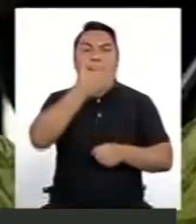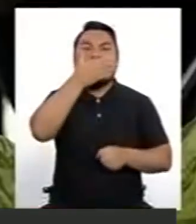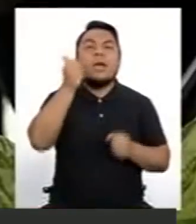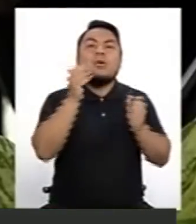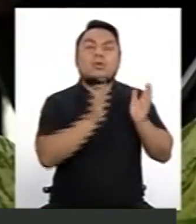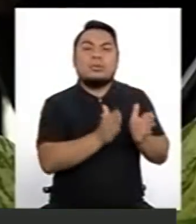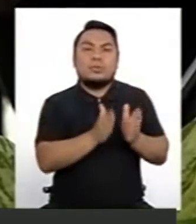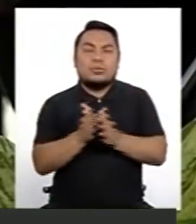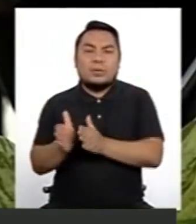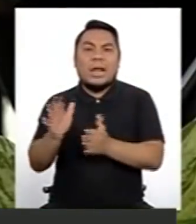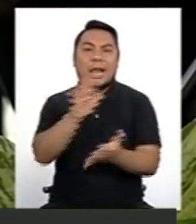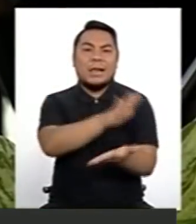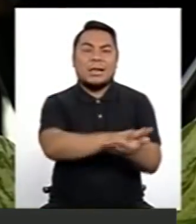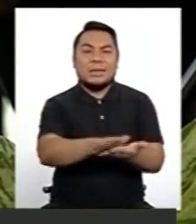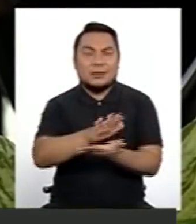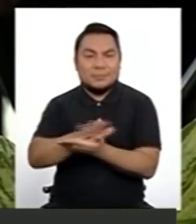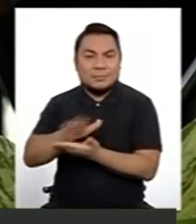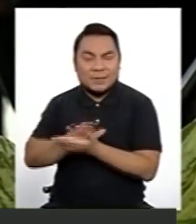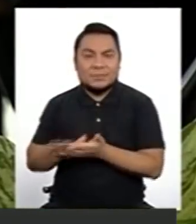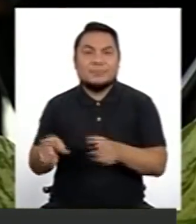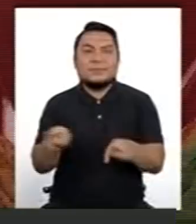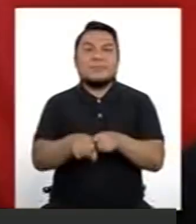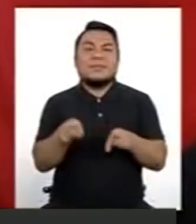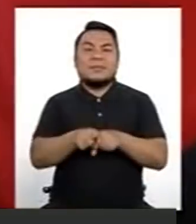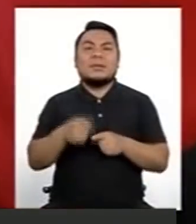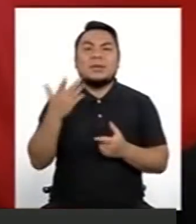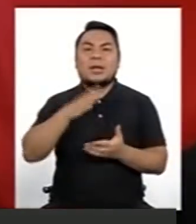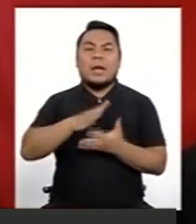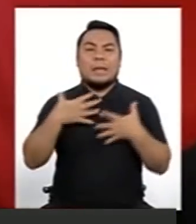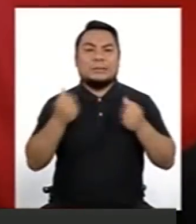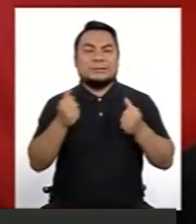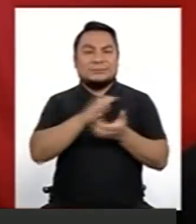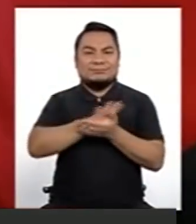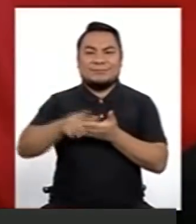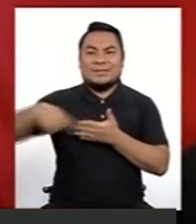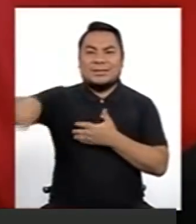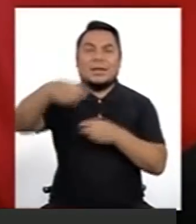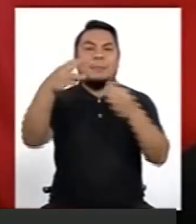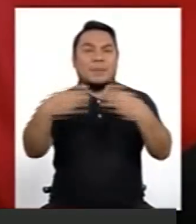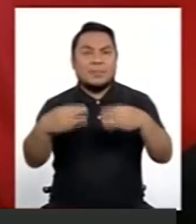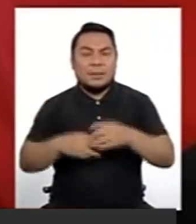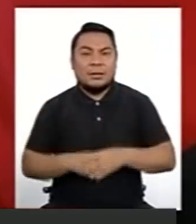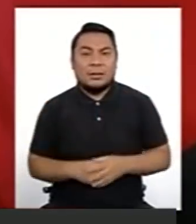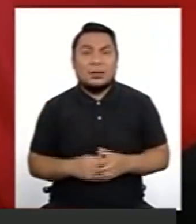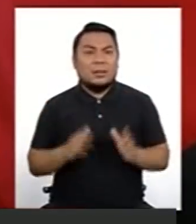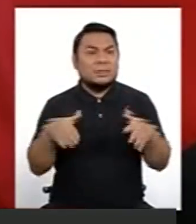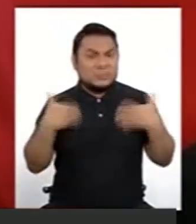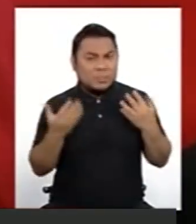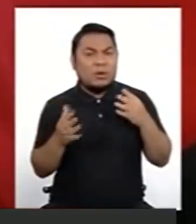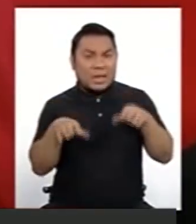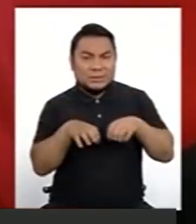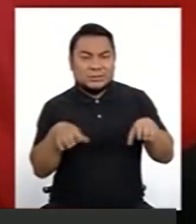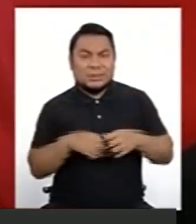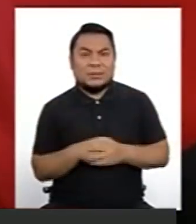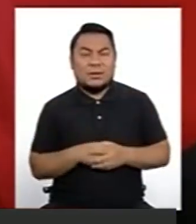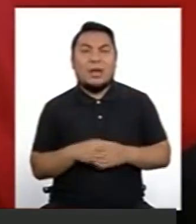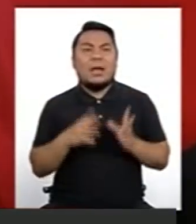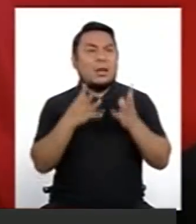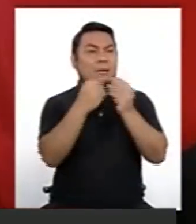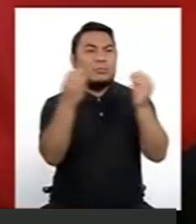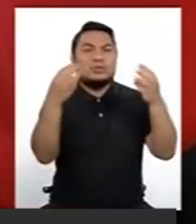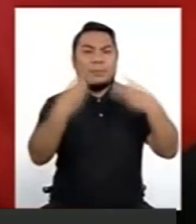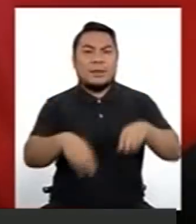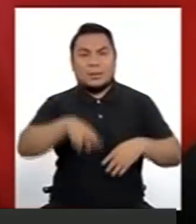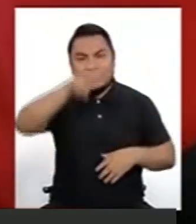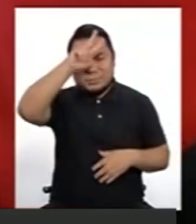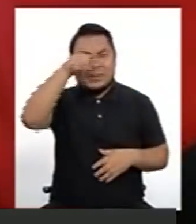orden, la limpieza y la sanidad en los mercados. Sí se puede hacerlo. Hay muchos mercados del